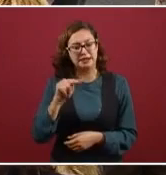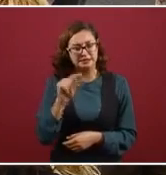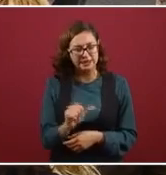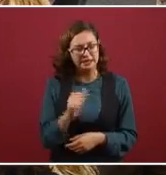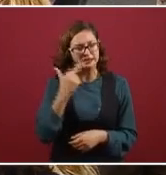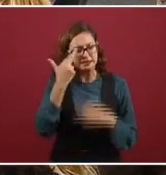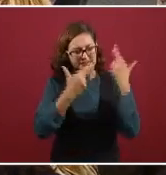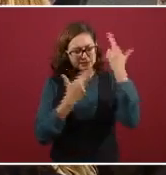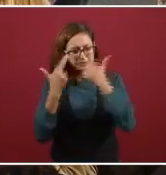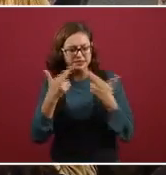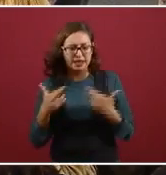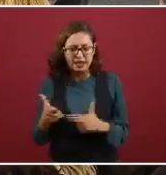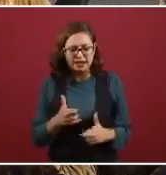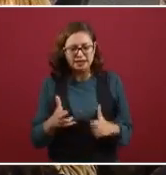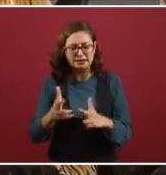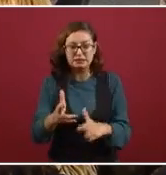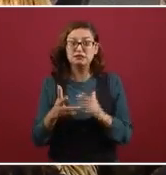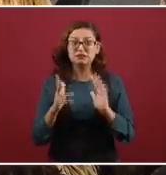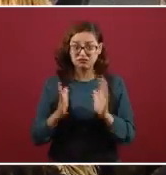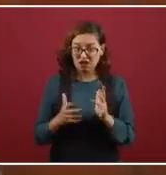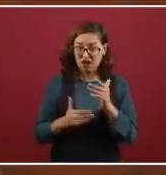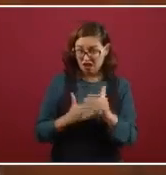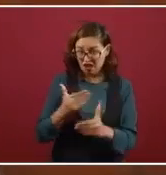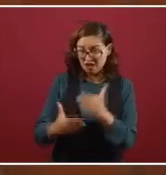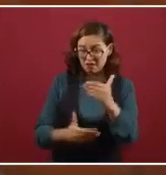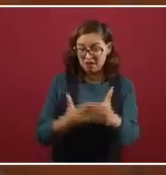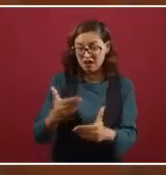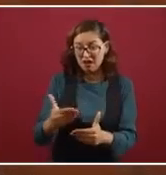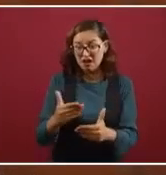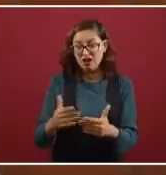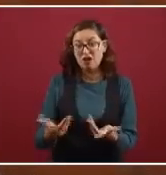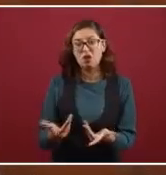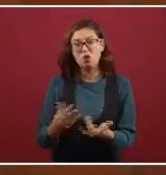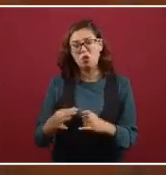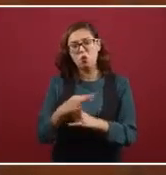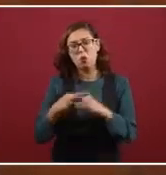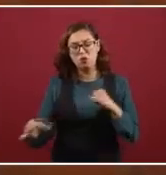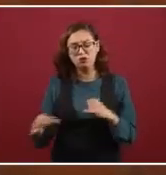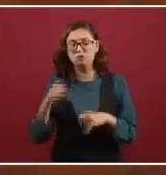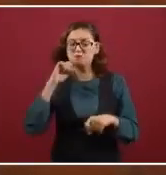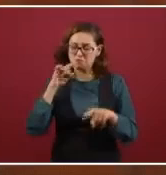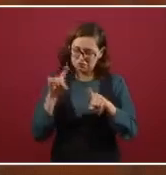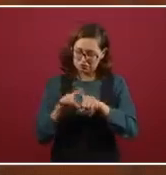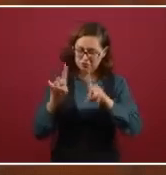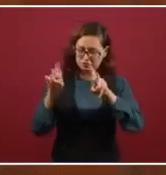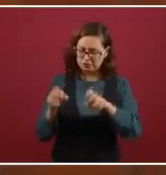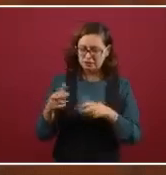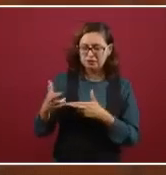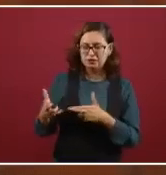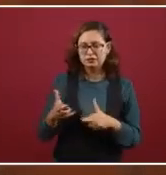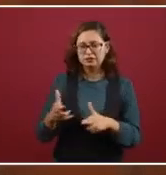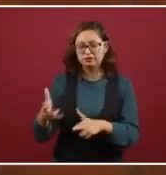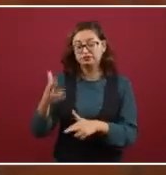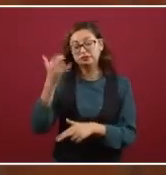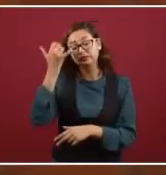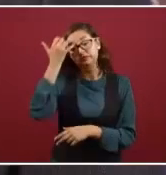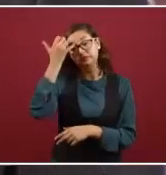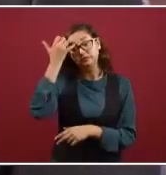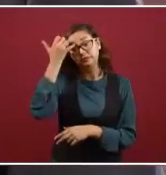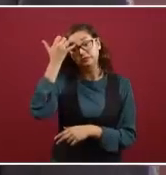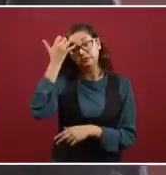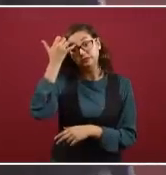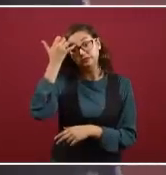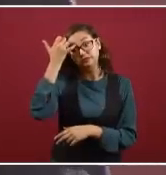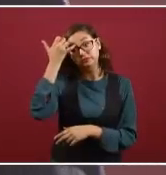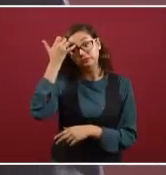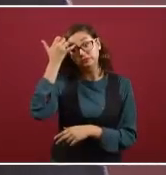esta revisión que está haciendo la Semarnat. Y por último, respecto al río Sonora, usted comió con estos 10 hombres